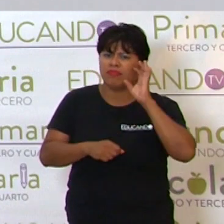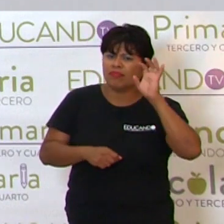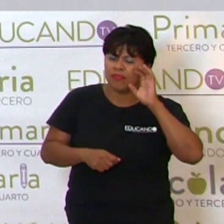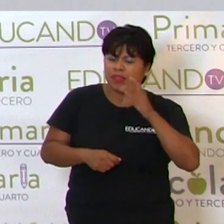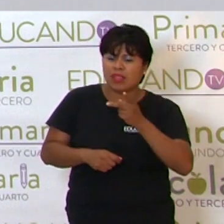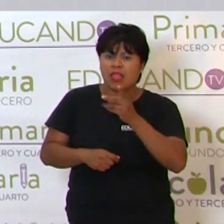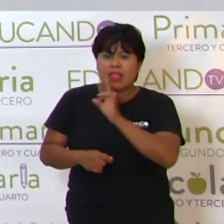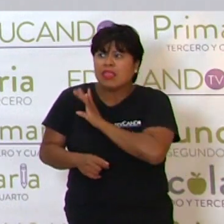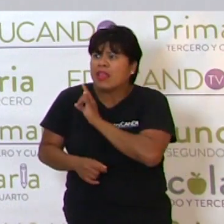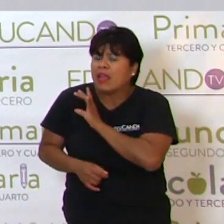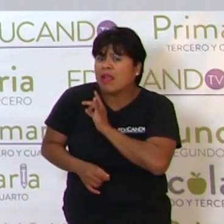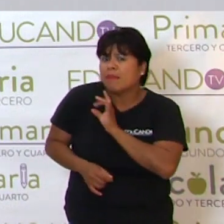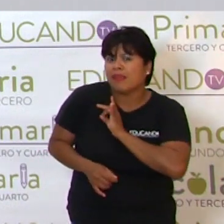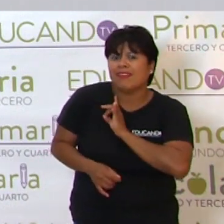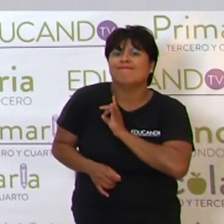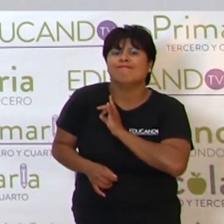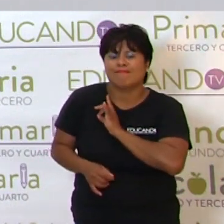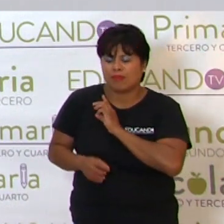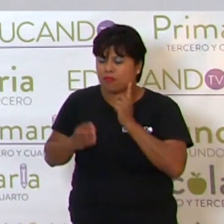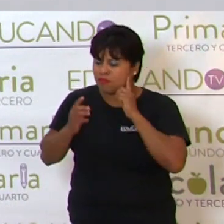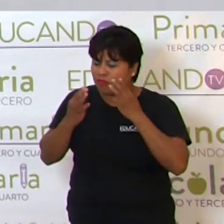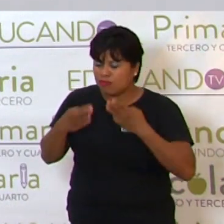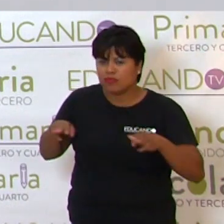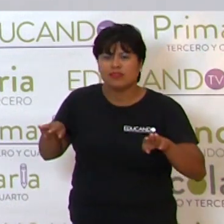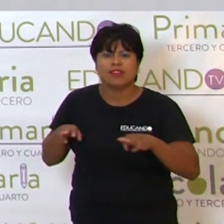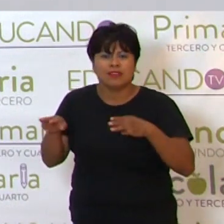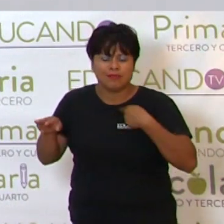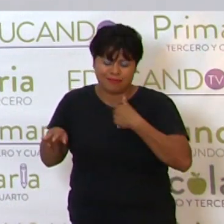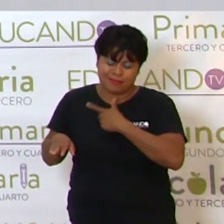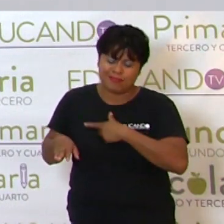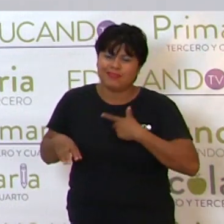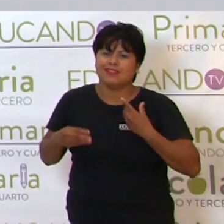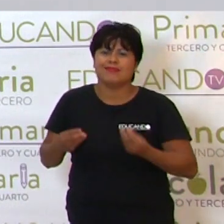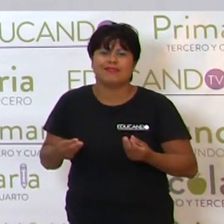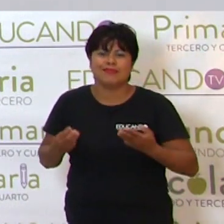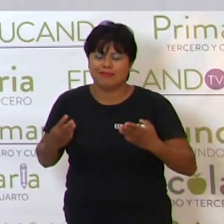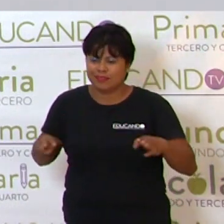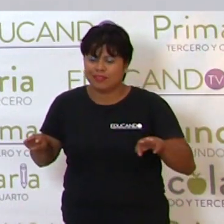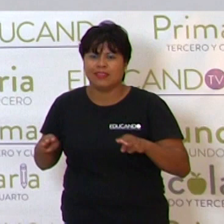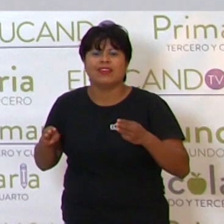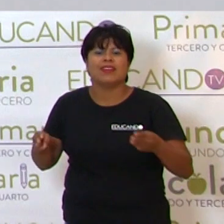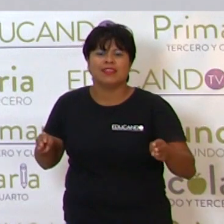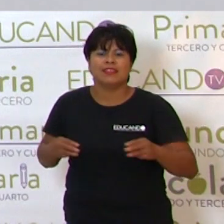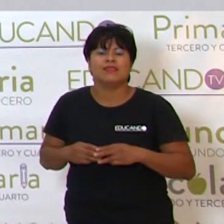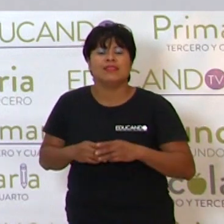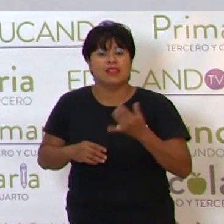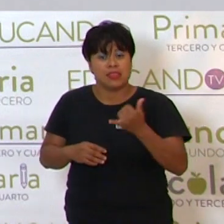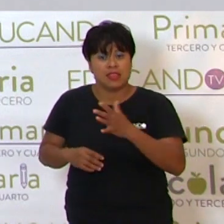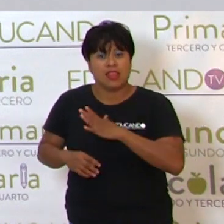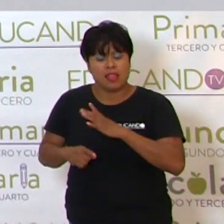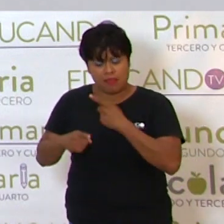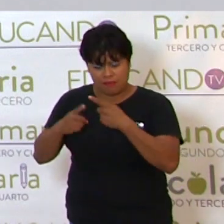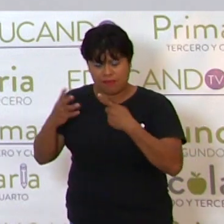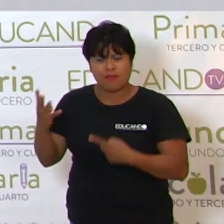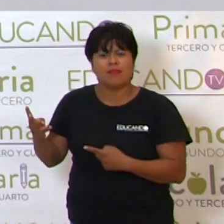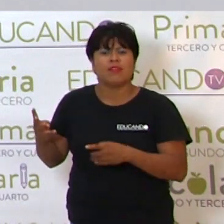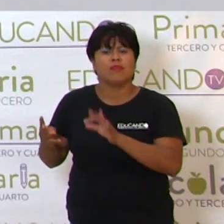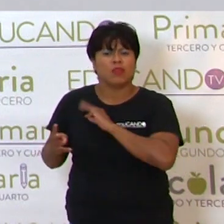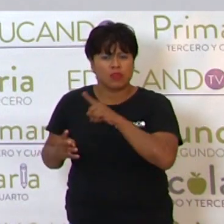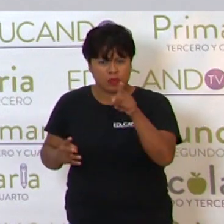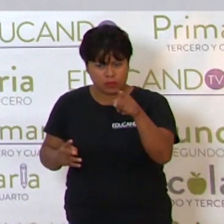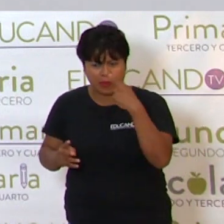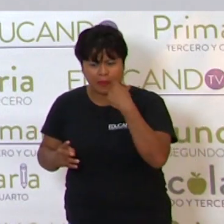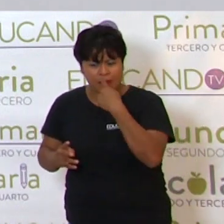el drama, existen los musicales, los cuales a mí me gustan mucho, y existen otros, pero ustedes pueden